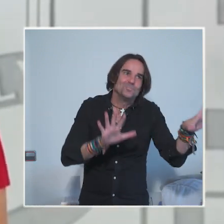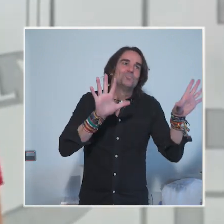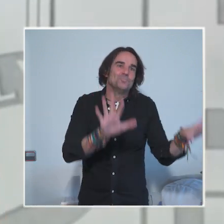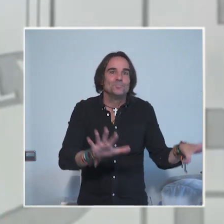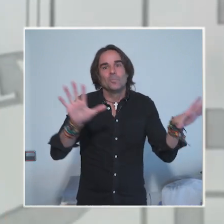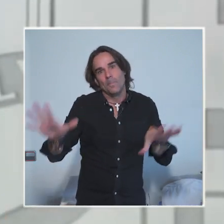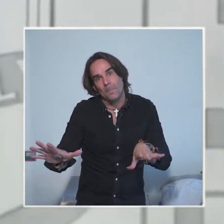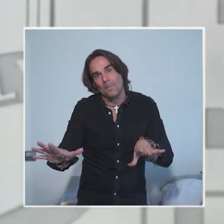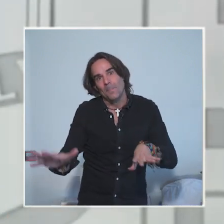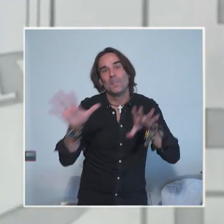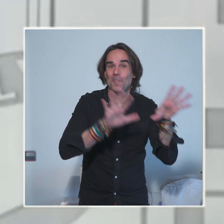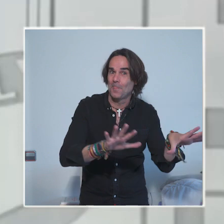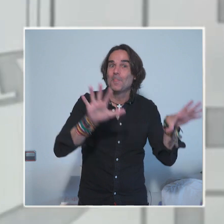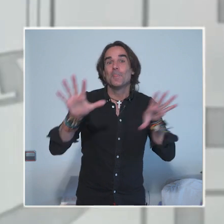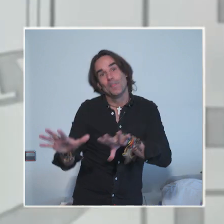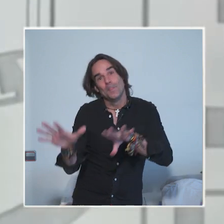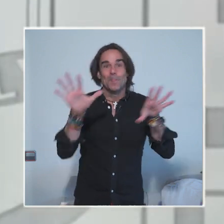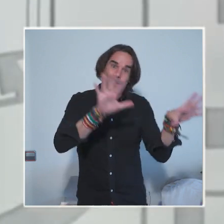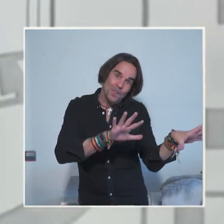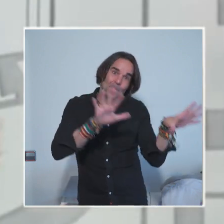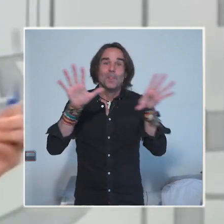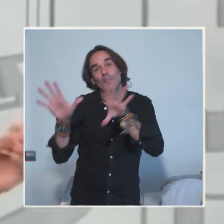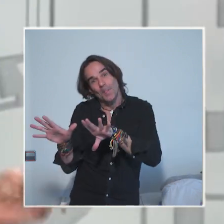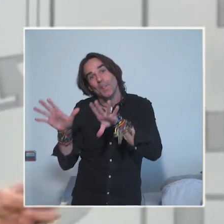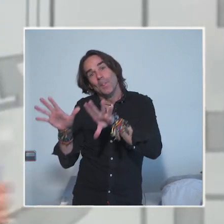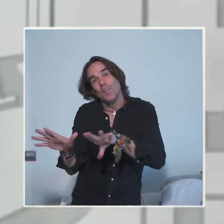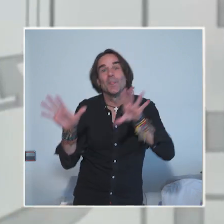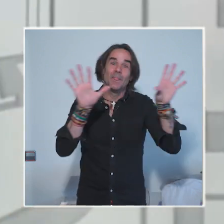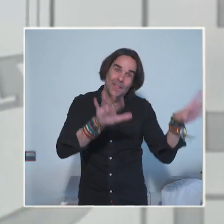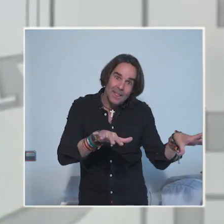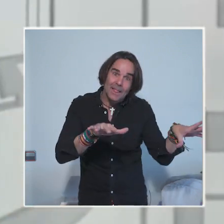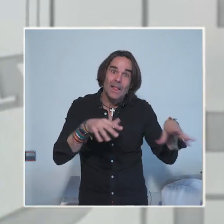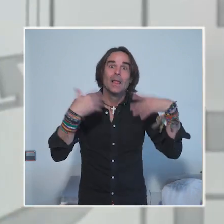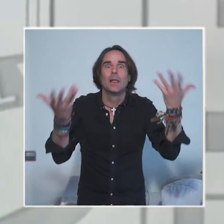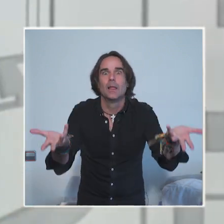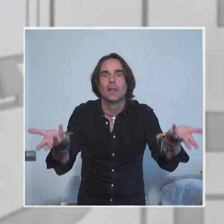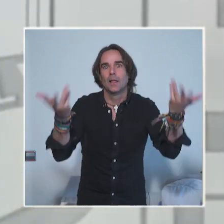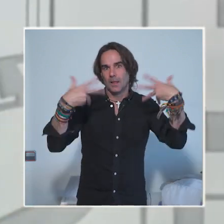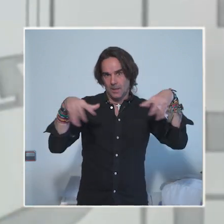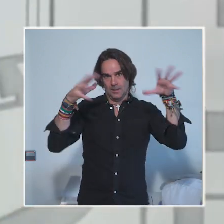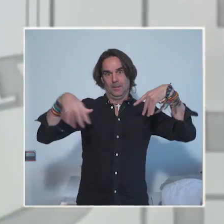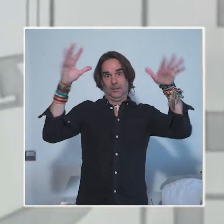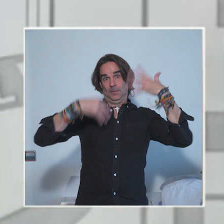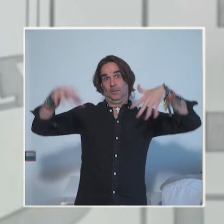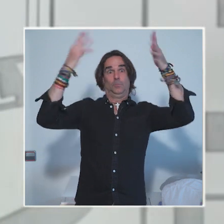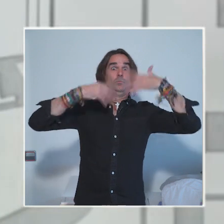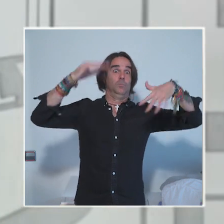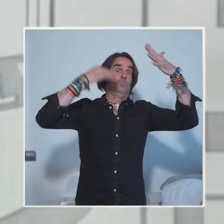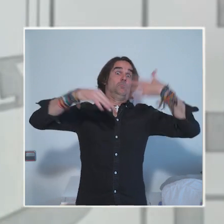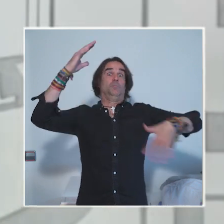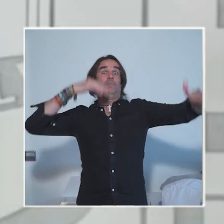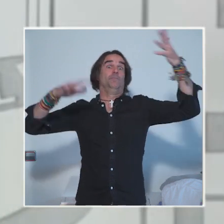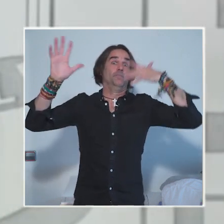muy pedagógicos en esta cuestión. Piensen que los ERTE, como explicaba el ministro Escrivá, cuestan y